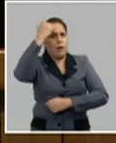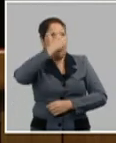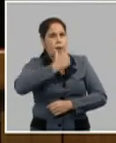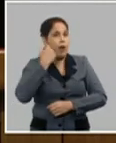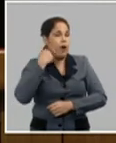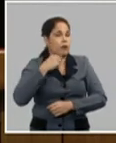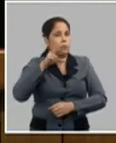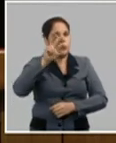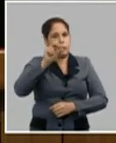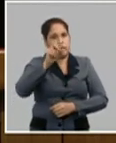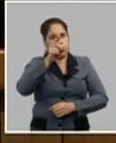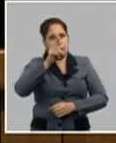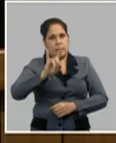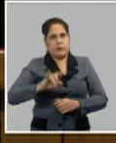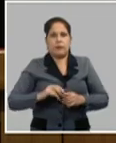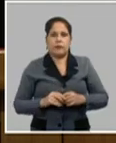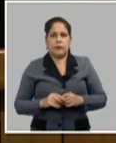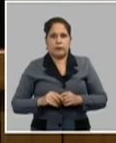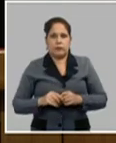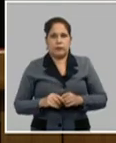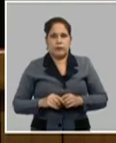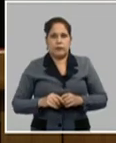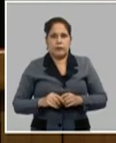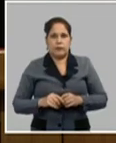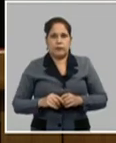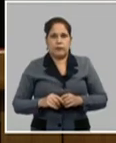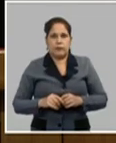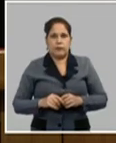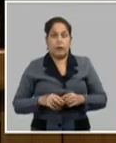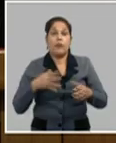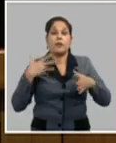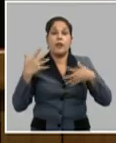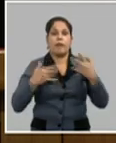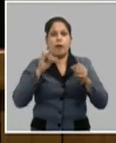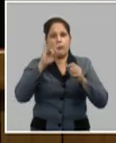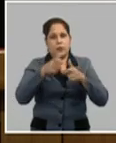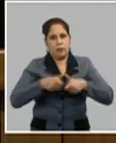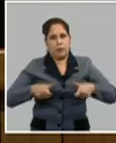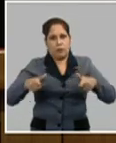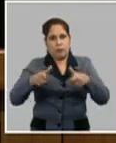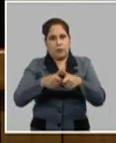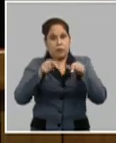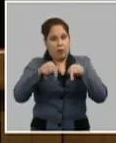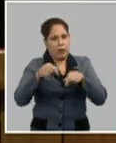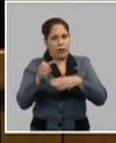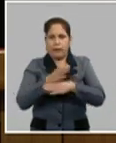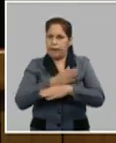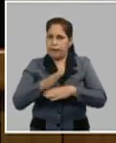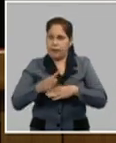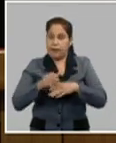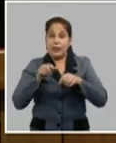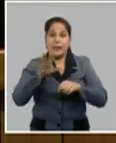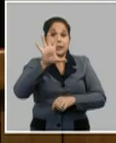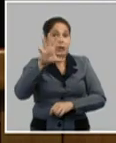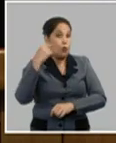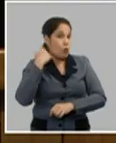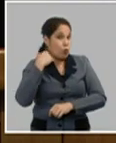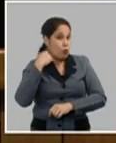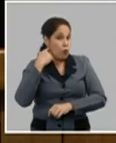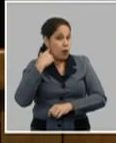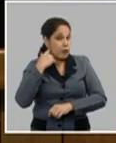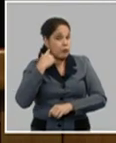del 2016, cuando celebramos el 7º Congreso. Estos 5 años